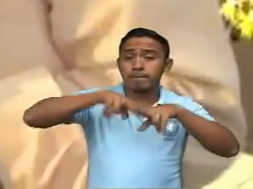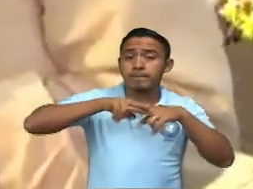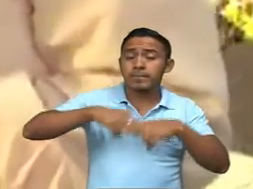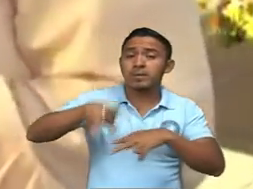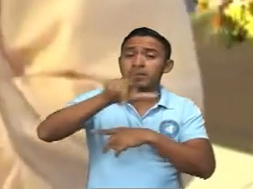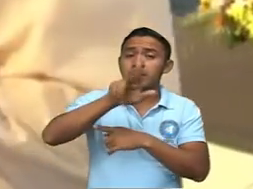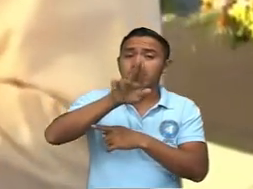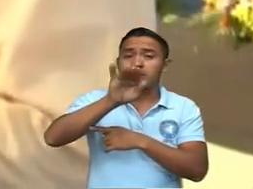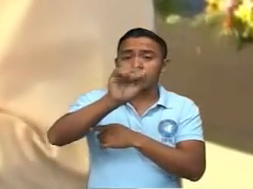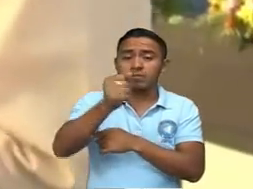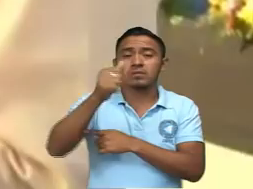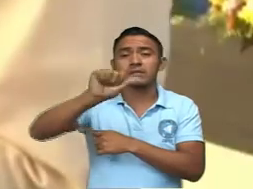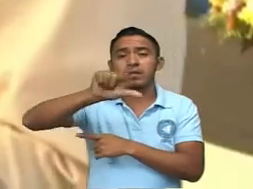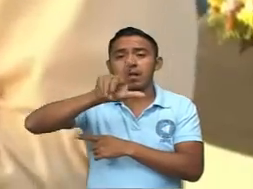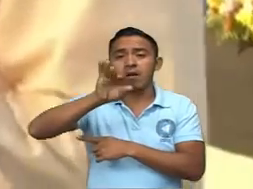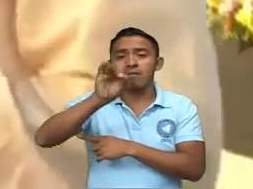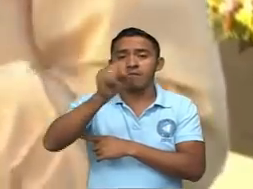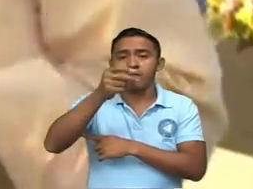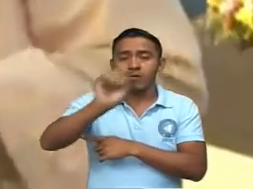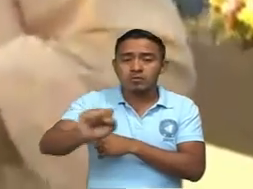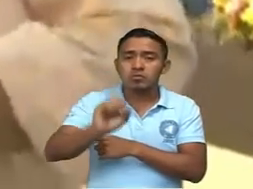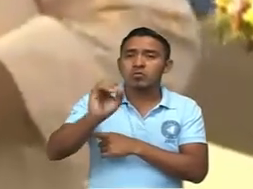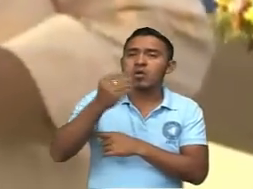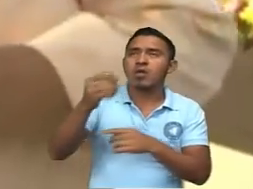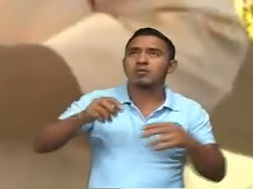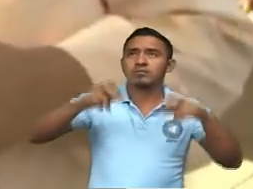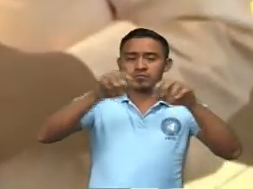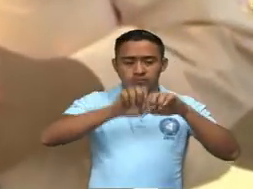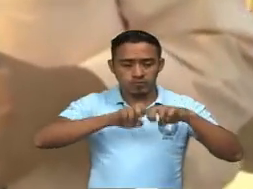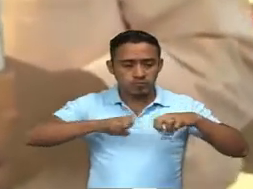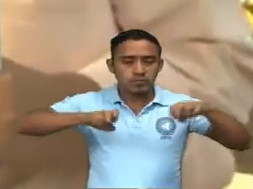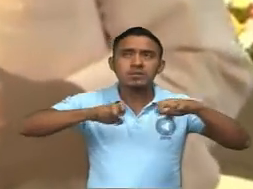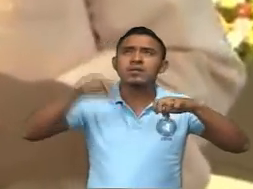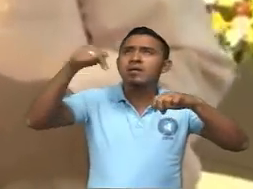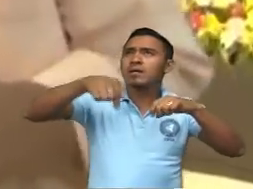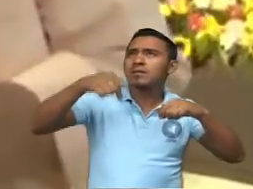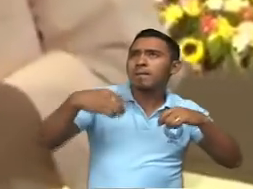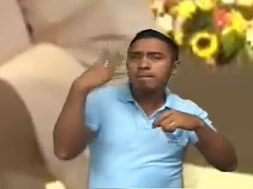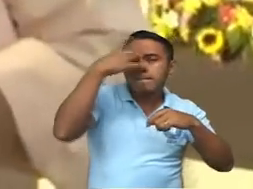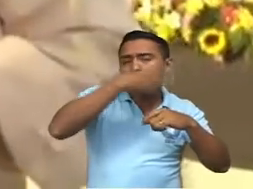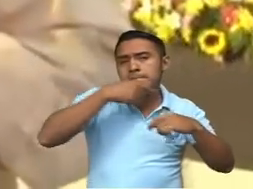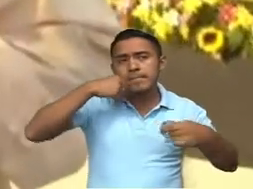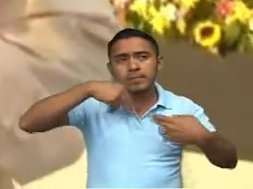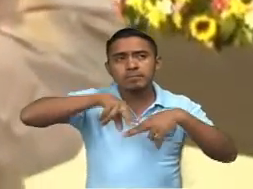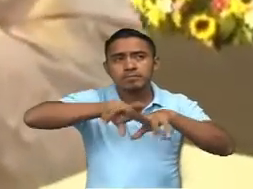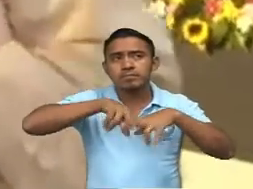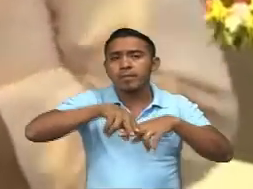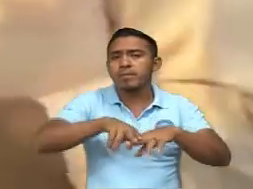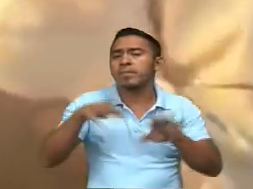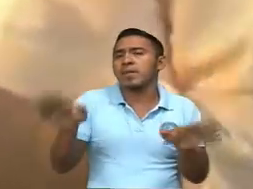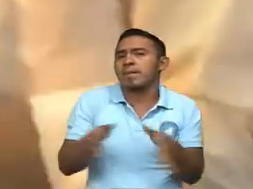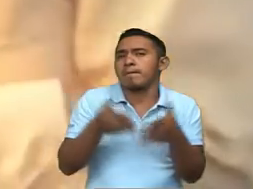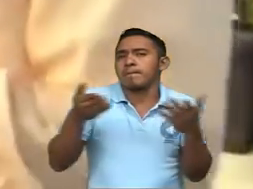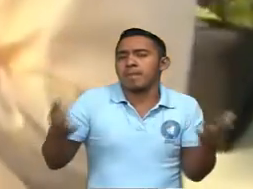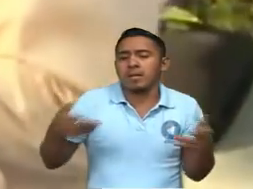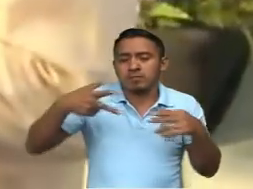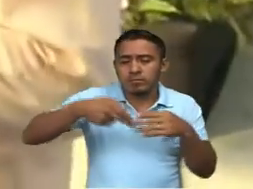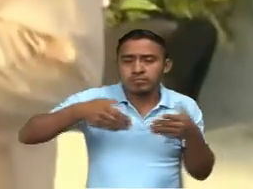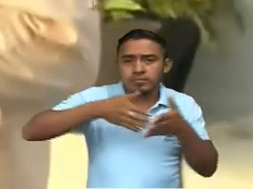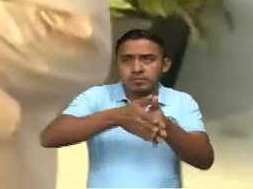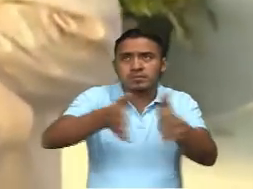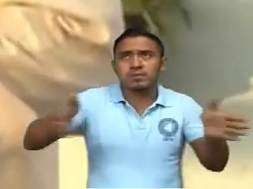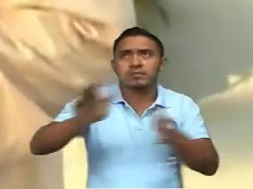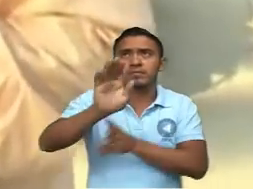Luis Alfonso Velázquez Flores, en el anfiteatro de este bonito parque, para dar por inaugurada